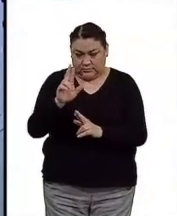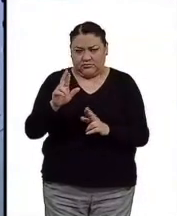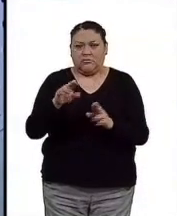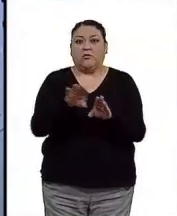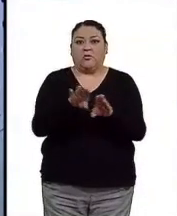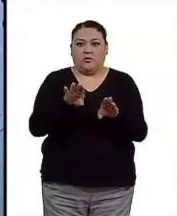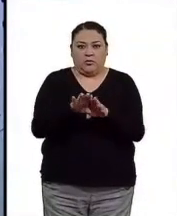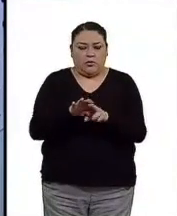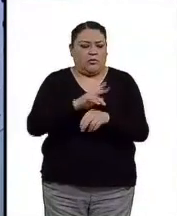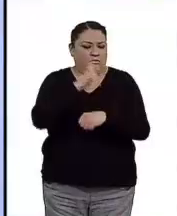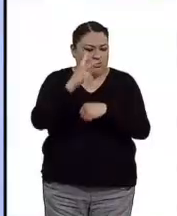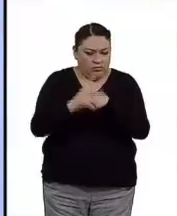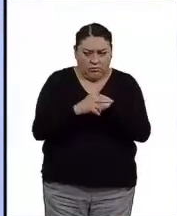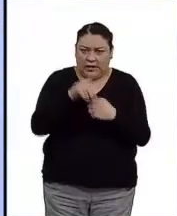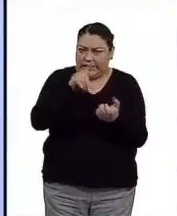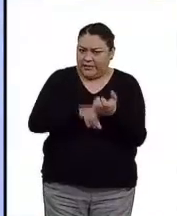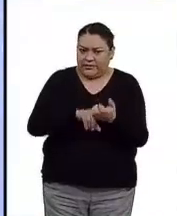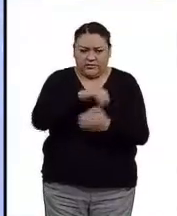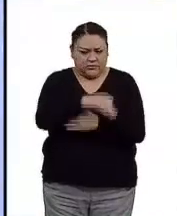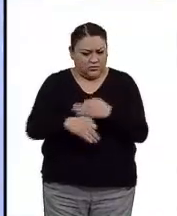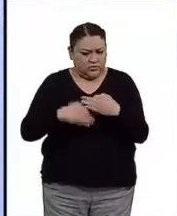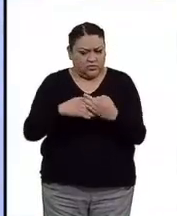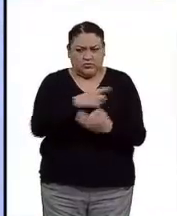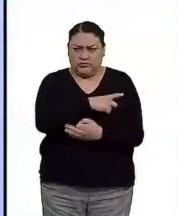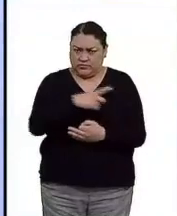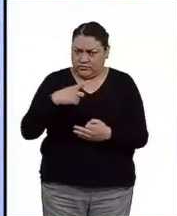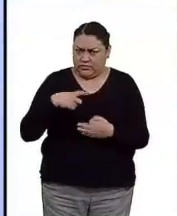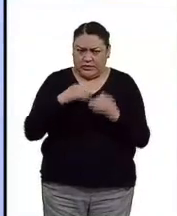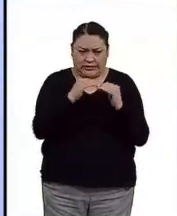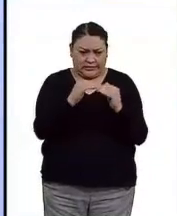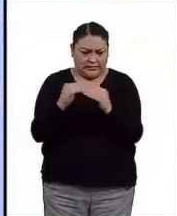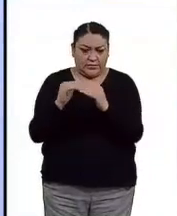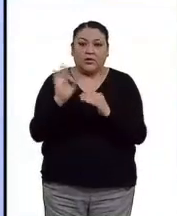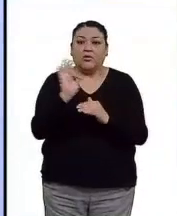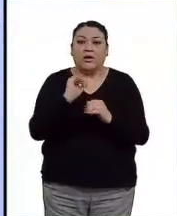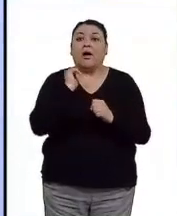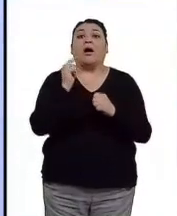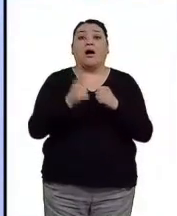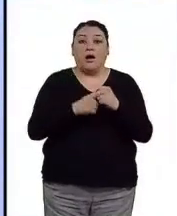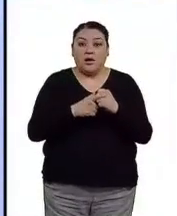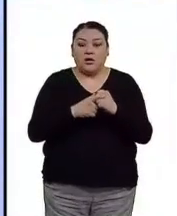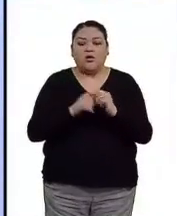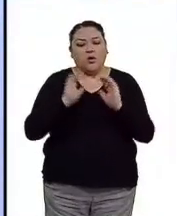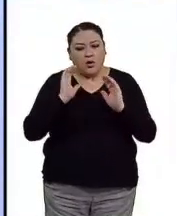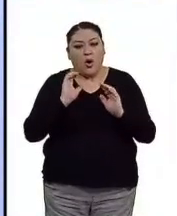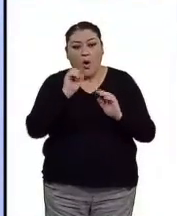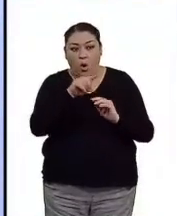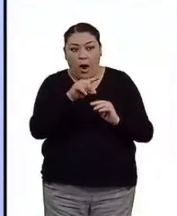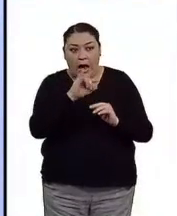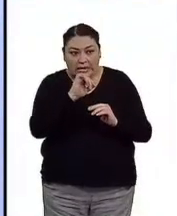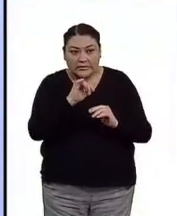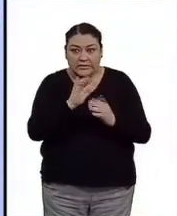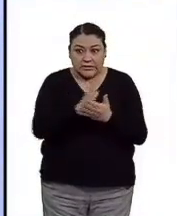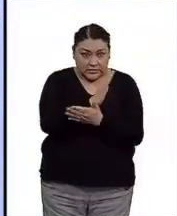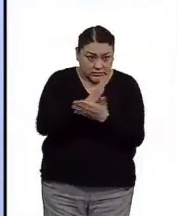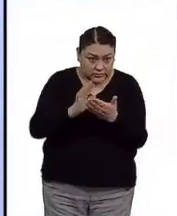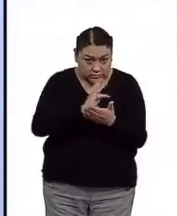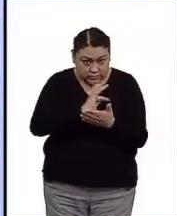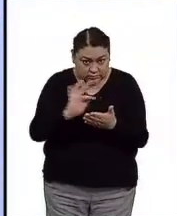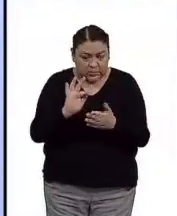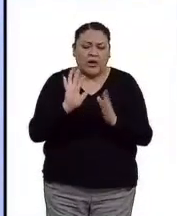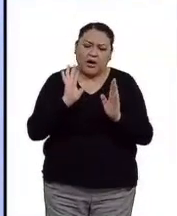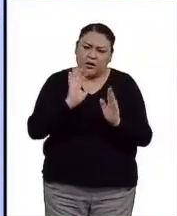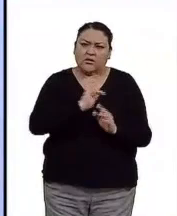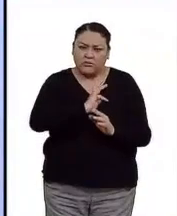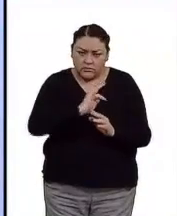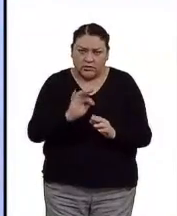los estados sin ninguna restricción, digamos, a menos que sea razonable y que esté justificada, y